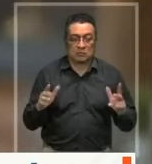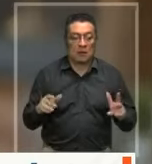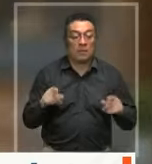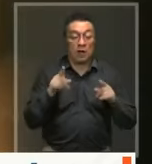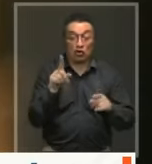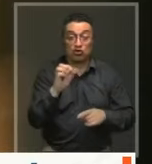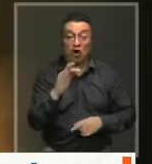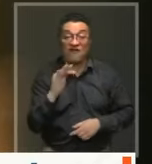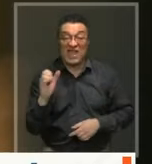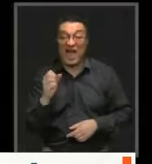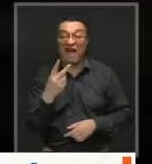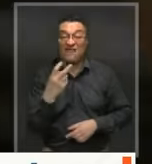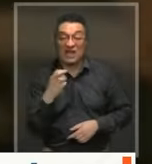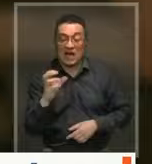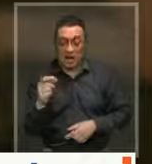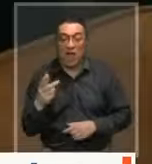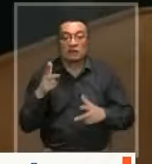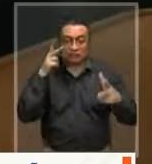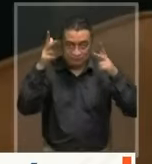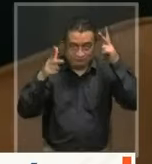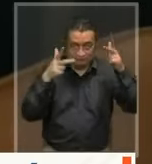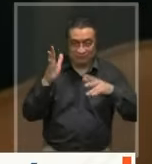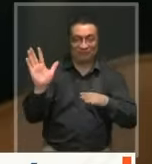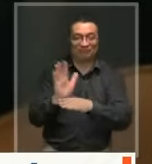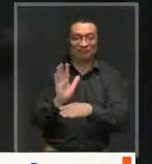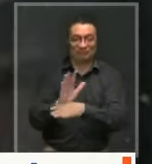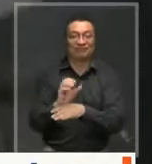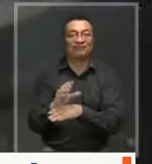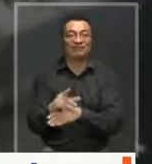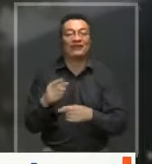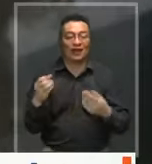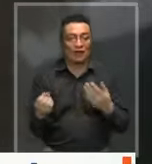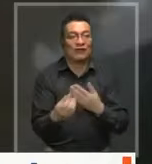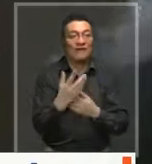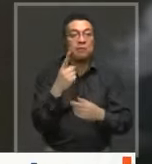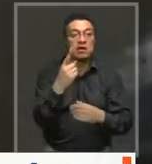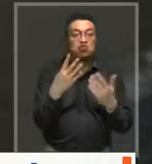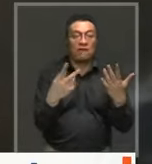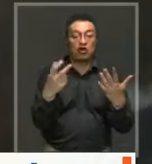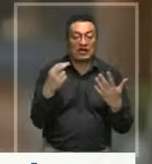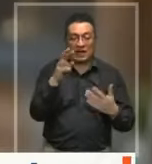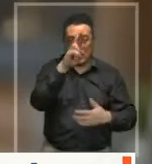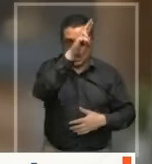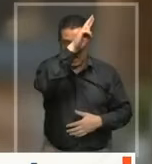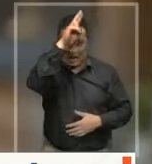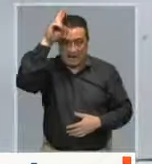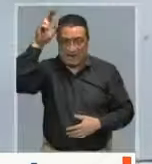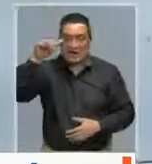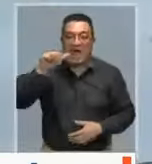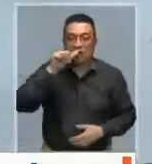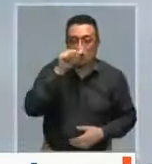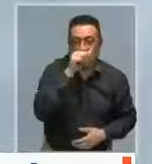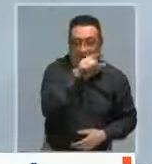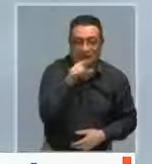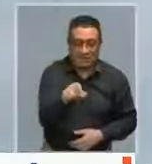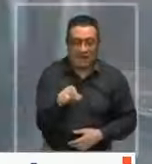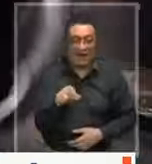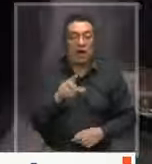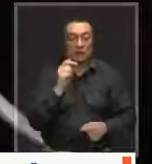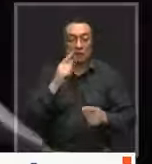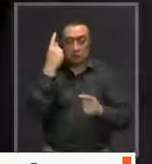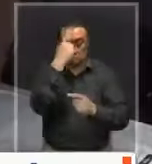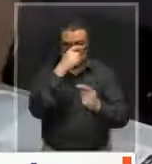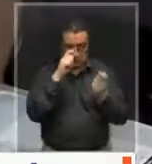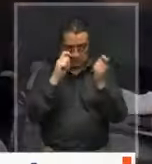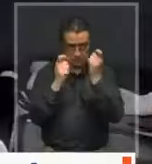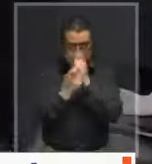Sofía Vergara interpreta en una nueva serie a una mujer que en los 80 llegó a convertirse en la reina de la cocaína. En una asombrosa transformación,